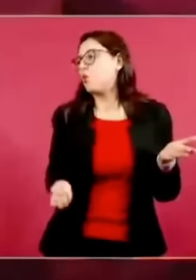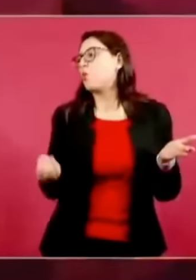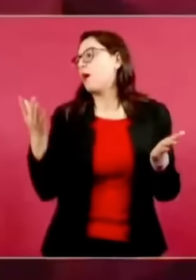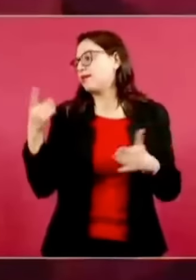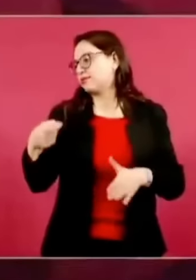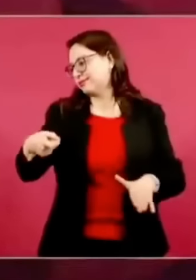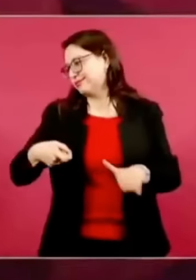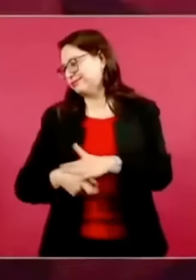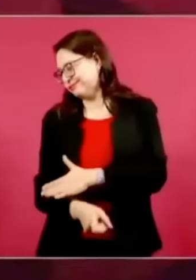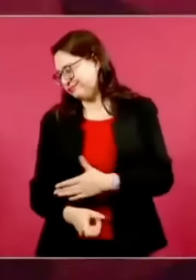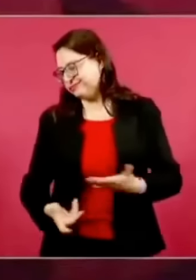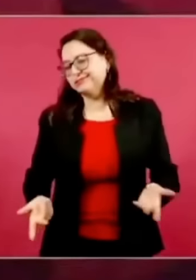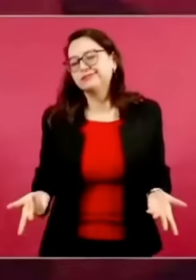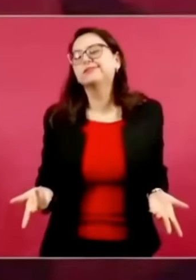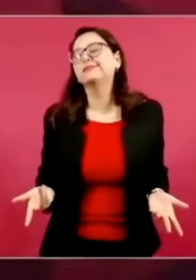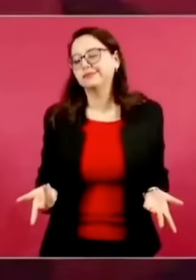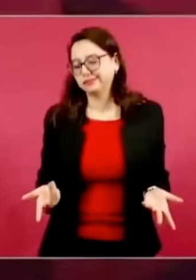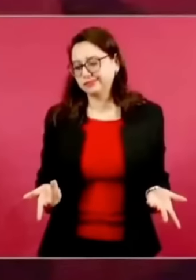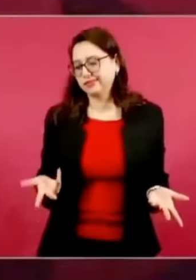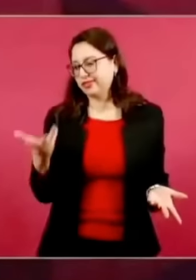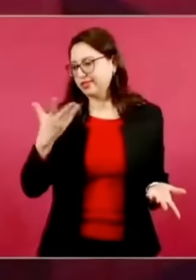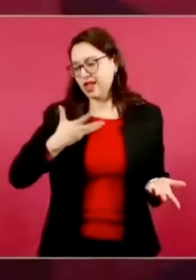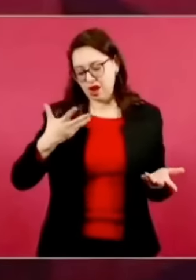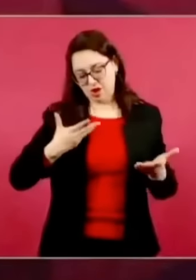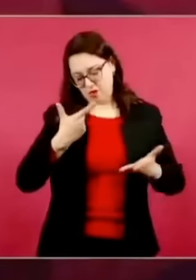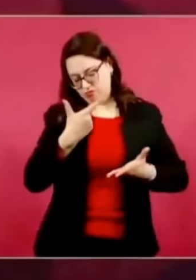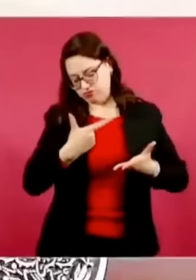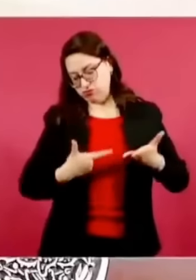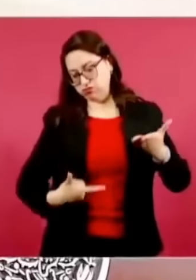busque? Aquí los tengo a todos.